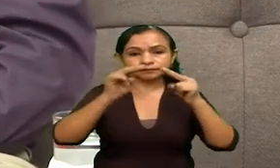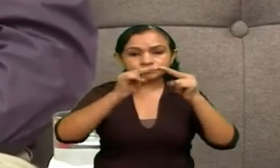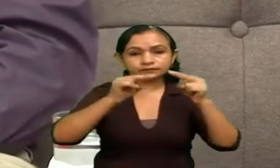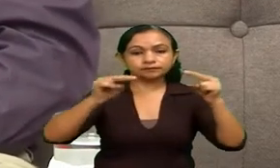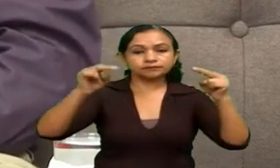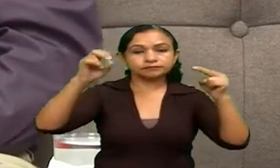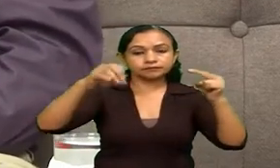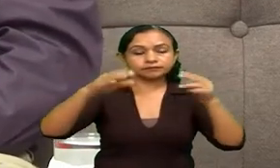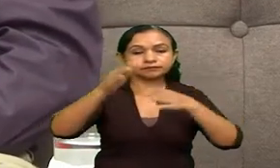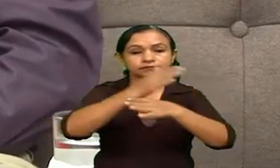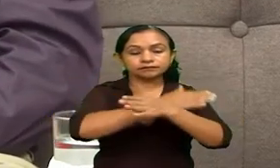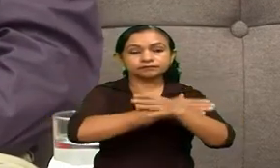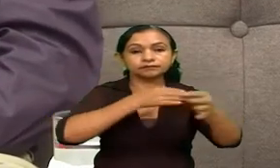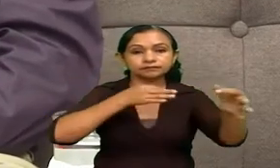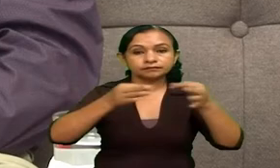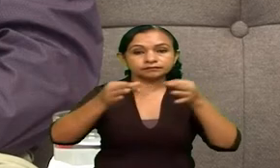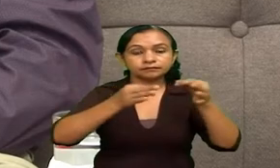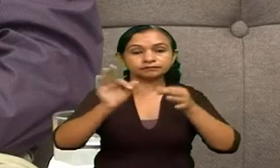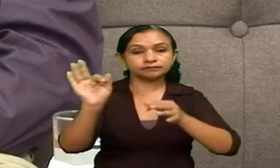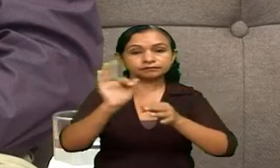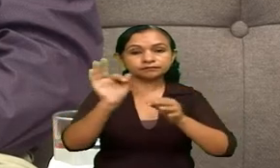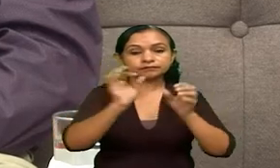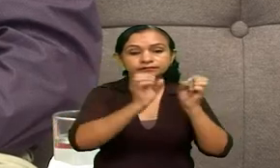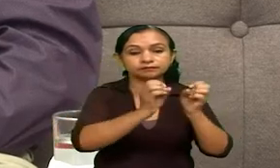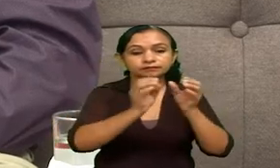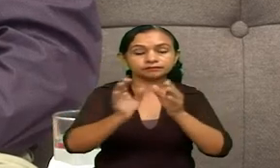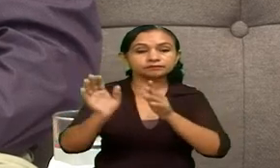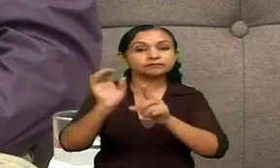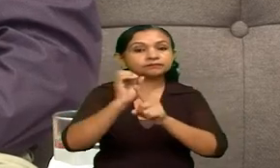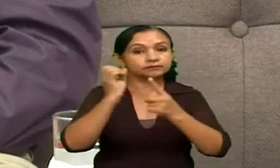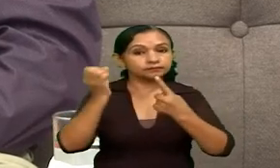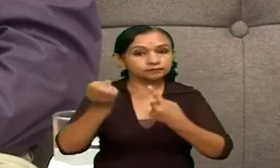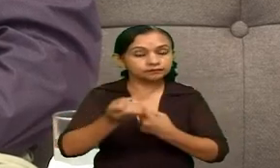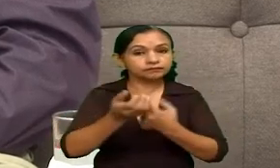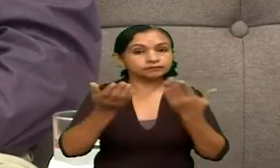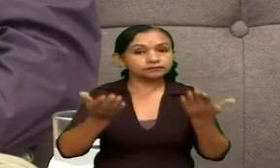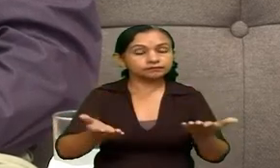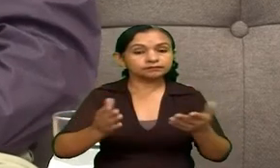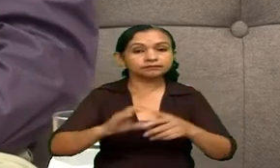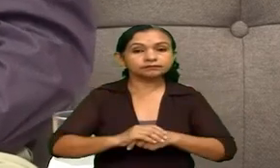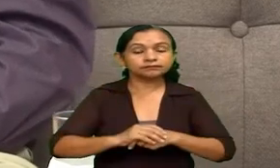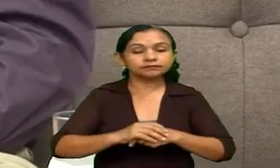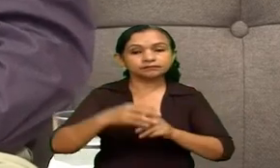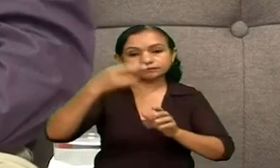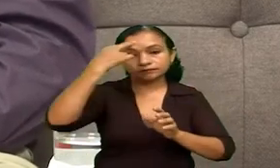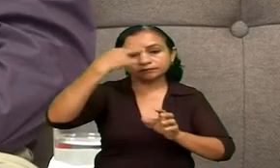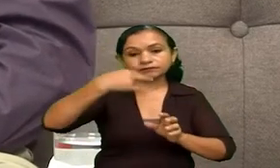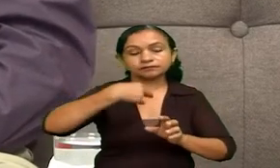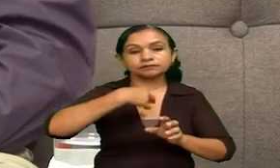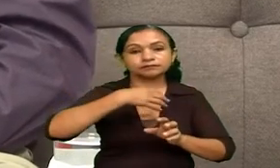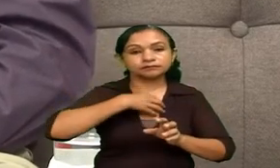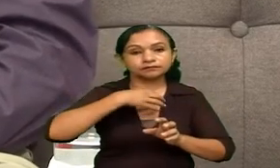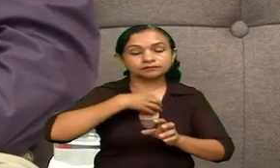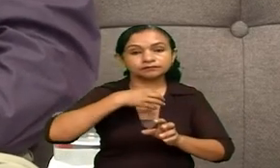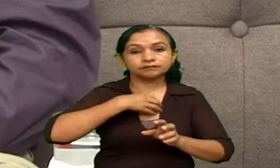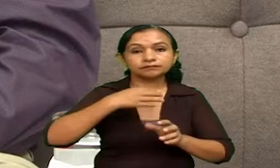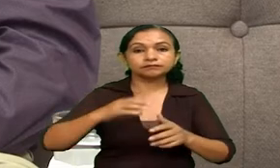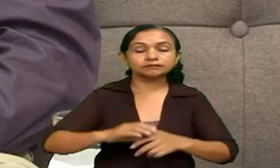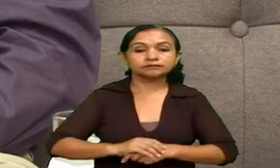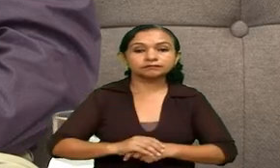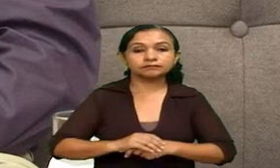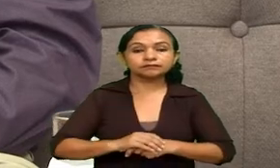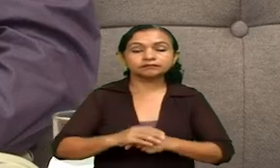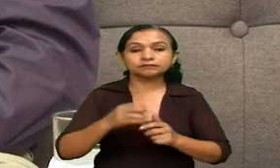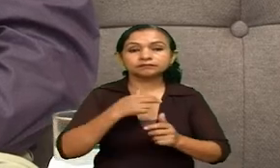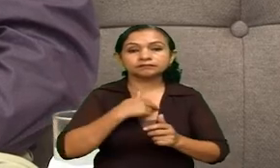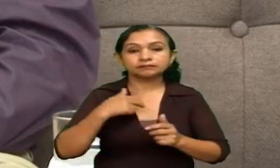que mencioné de manera organizada. Entonces, es responsabilidad nuestra, ¿verdad?